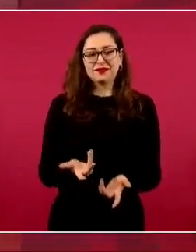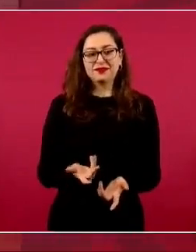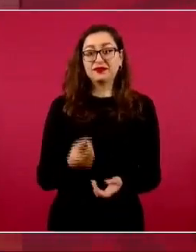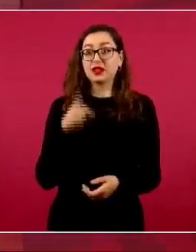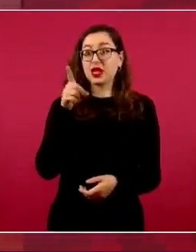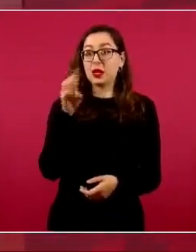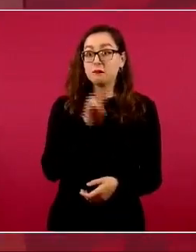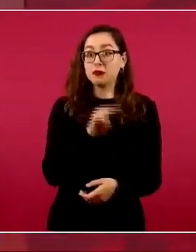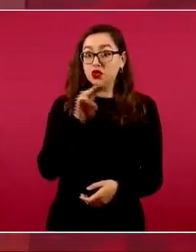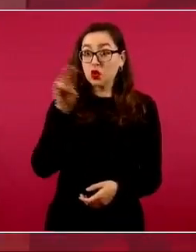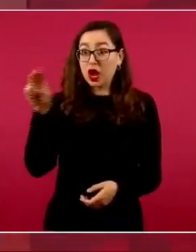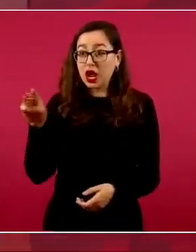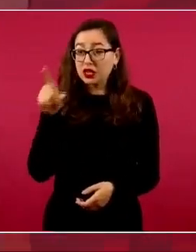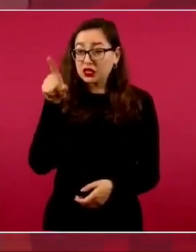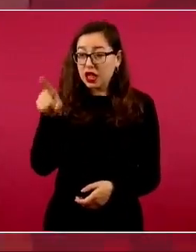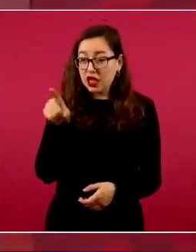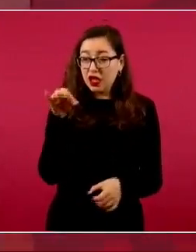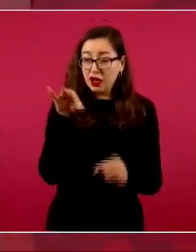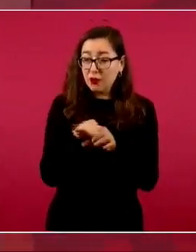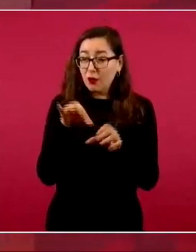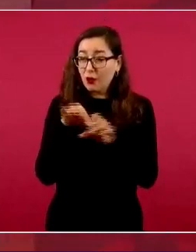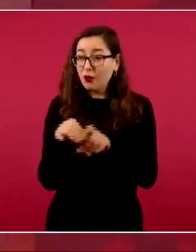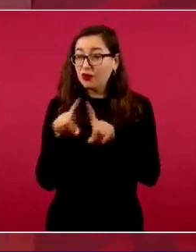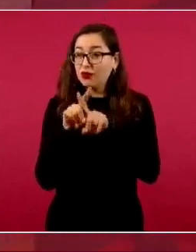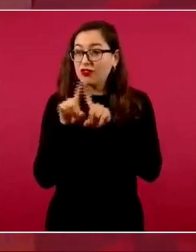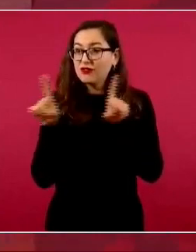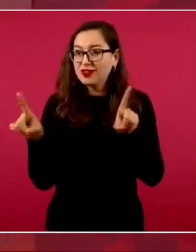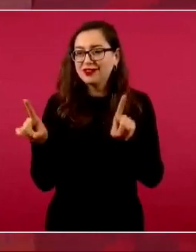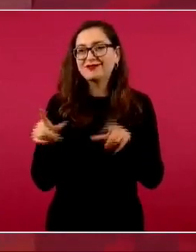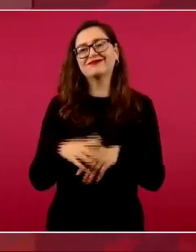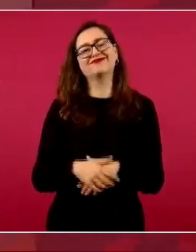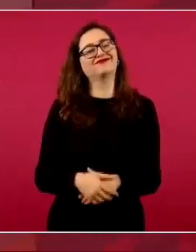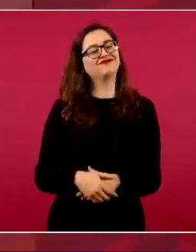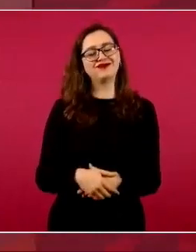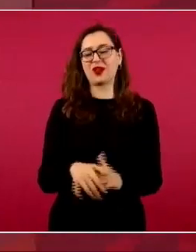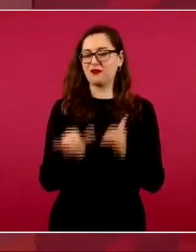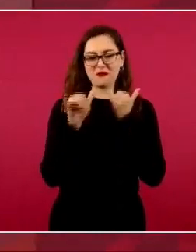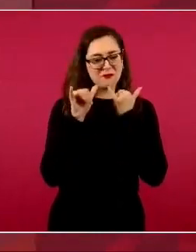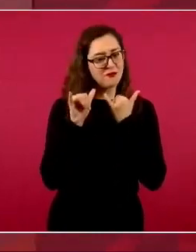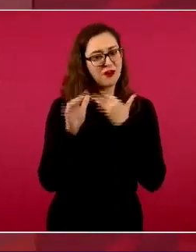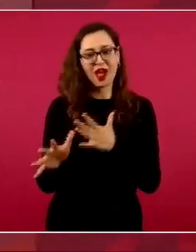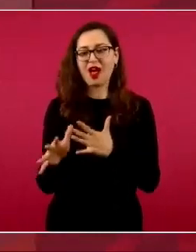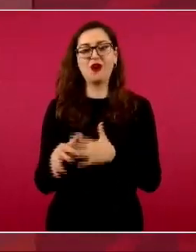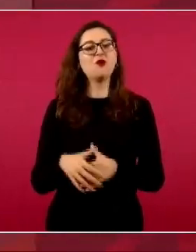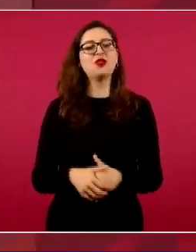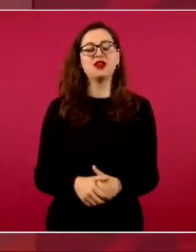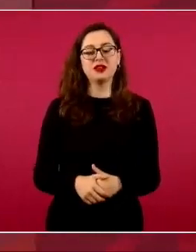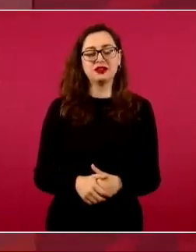mandaron a reprimir al pueblo, hicieron el fraude